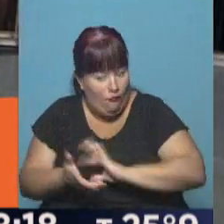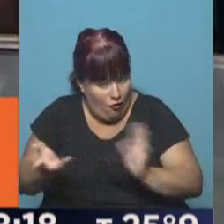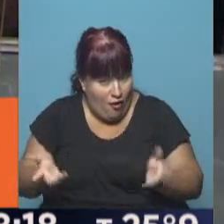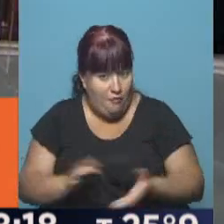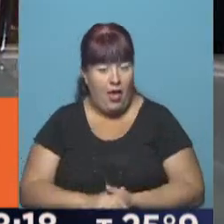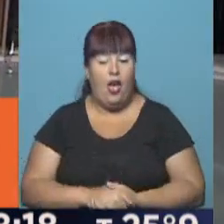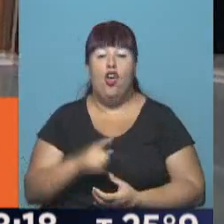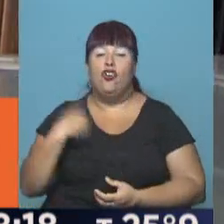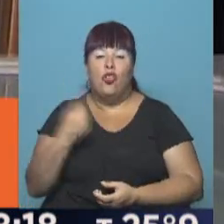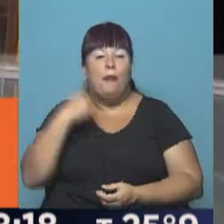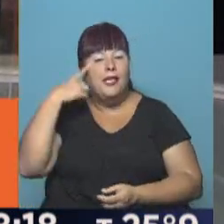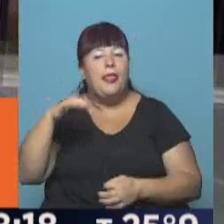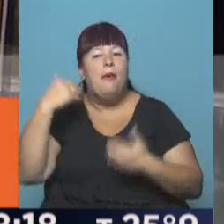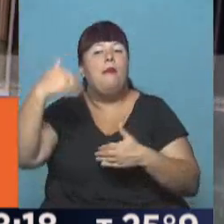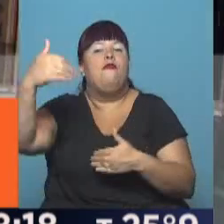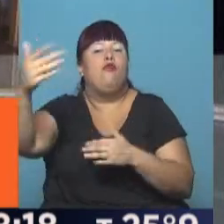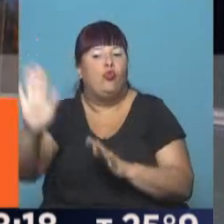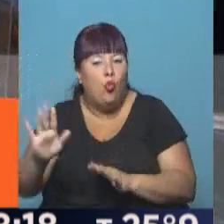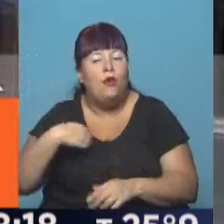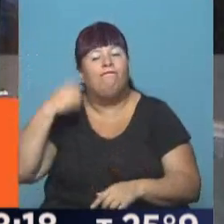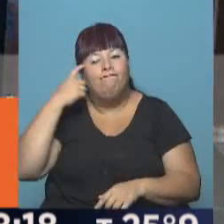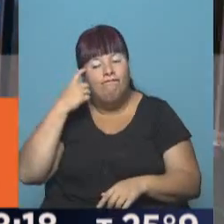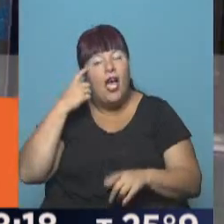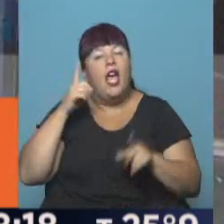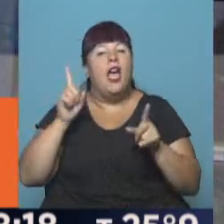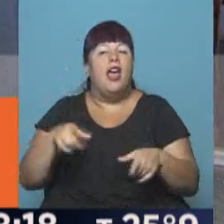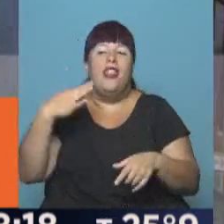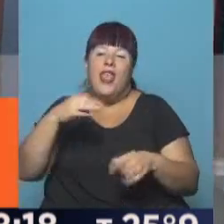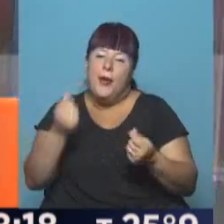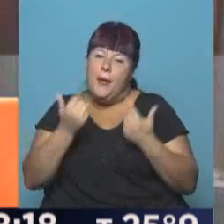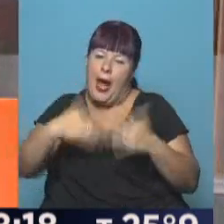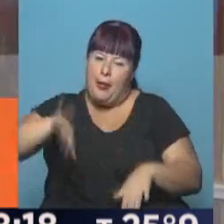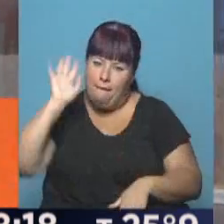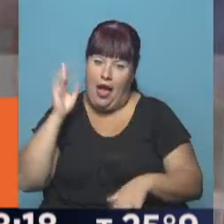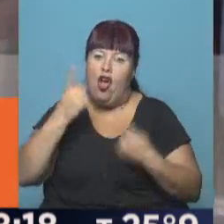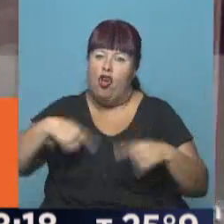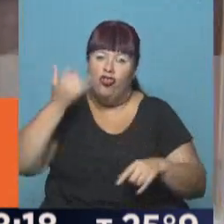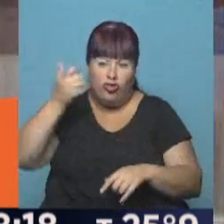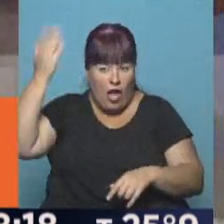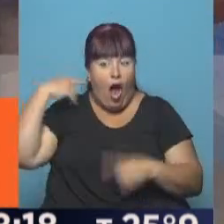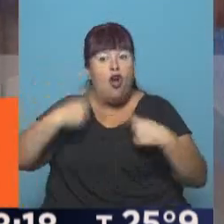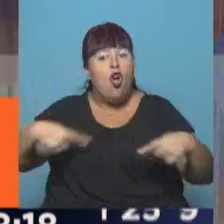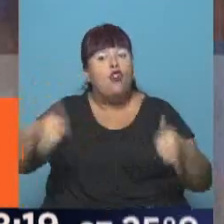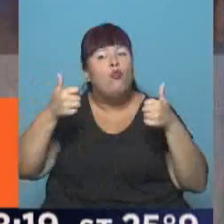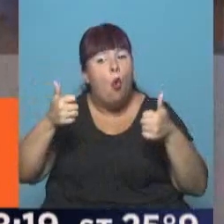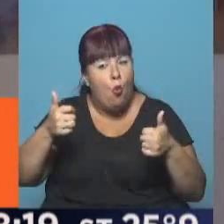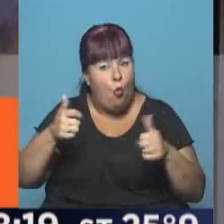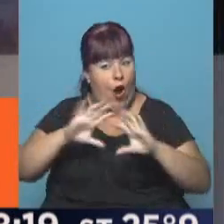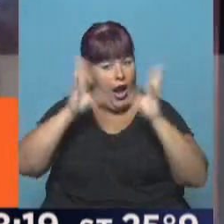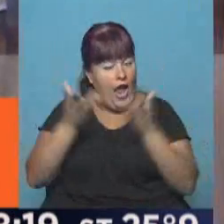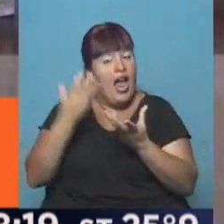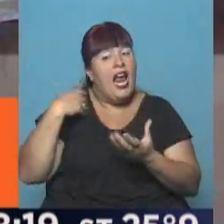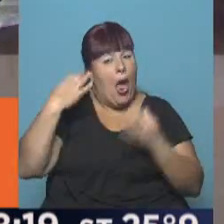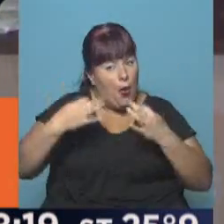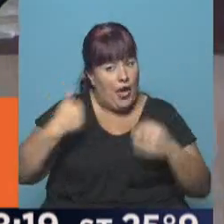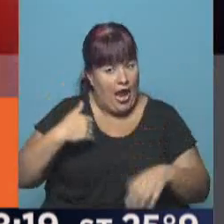claramente. Nosotros creemos que hay que mirar hacia el futuro, creemos que hay que valorizar muchas de las cosas que se hicieron, porque hay cosas muy buenas estructuralmente que se hicieron en